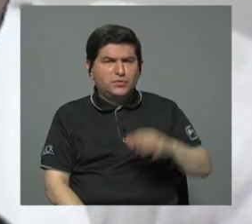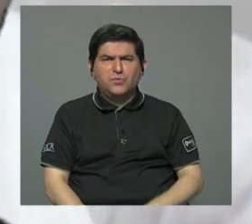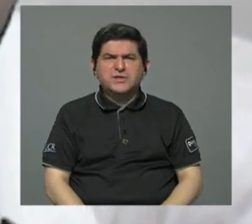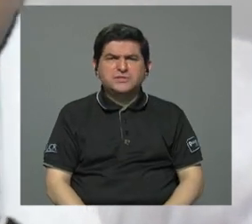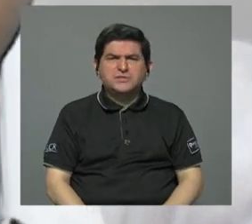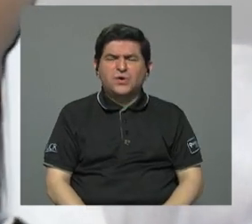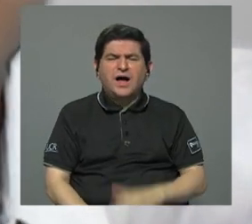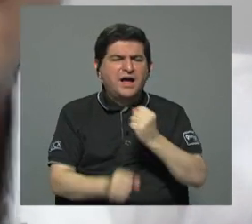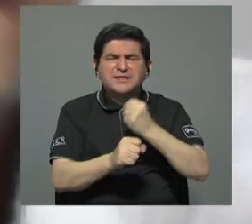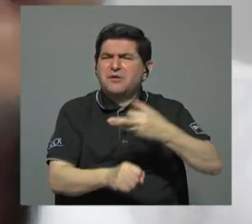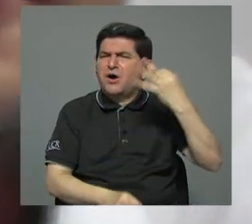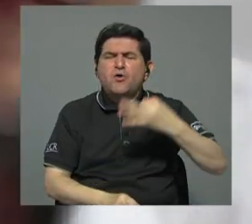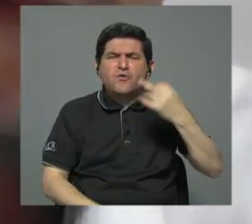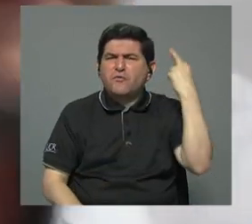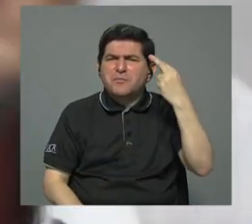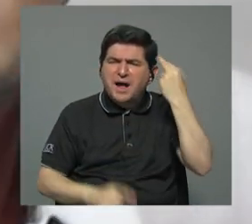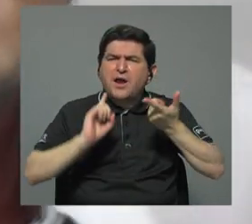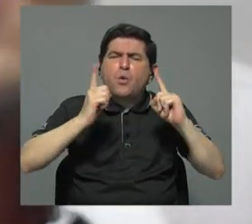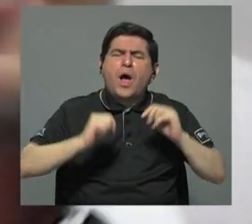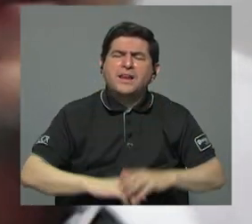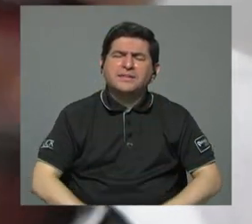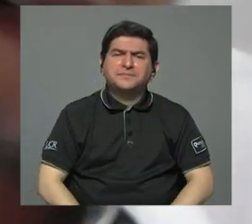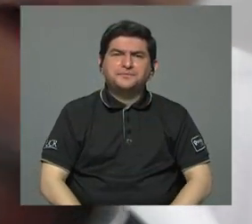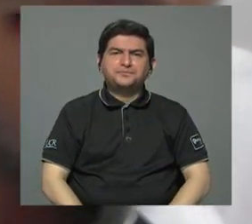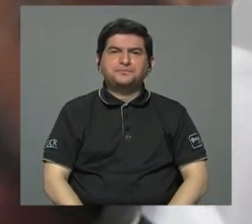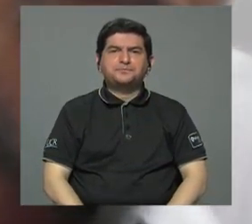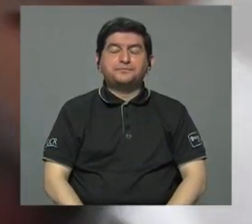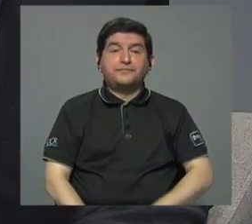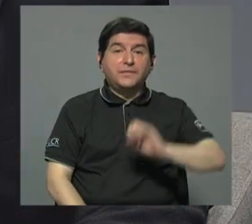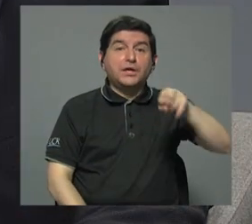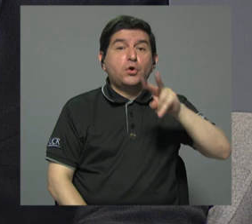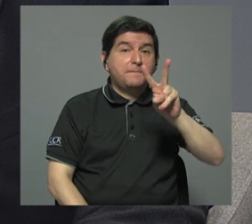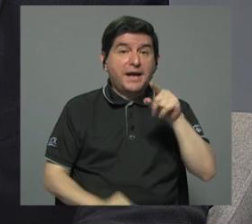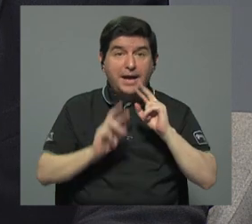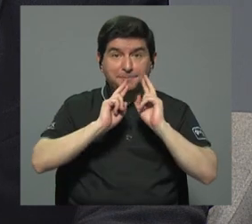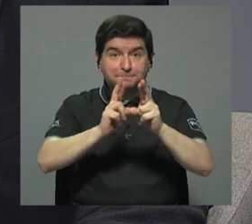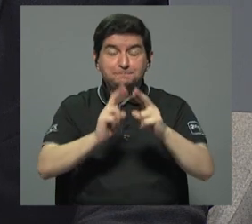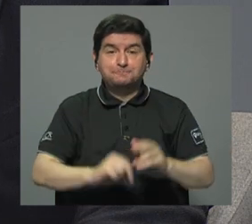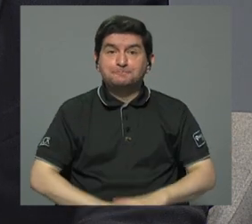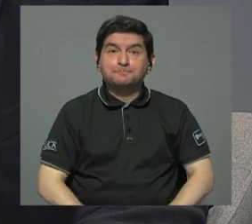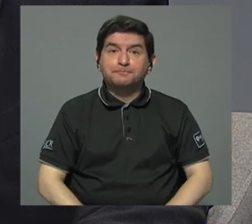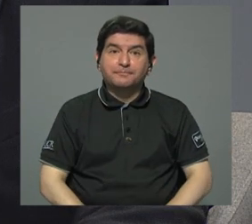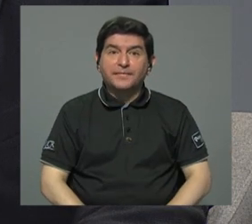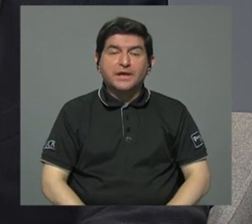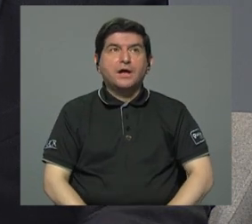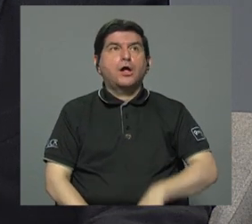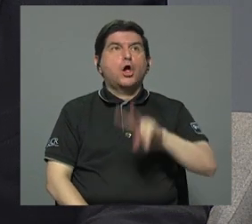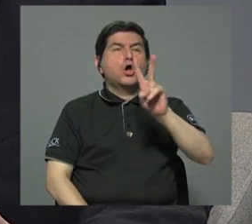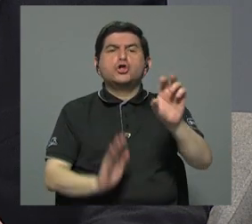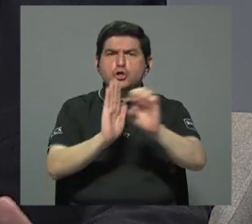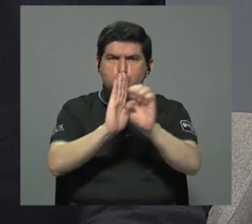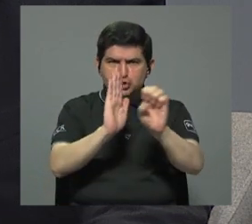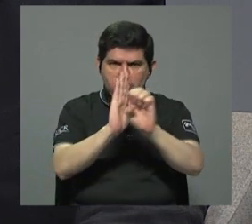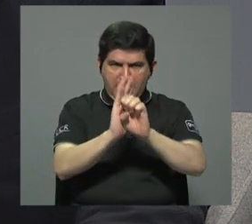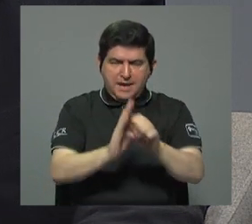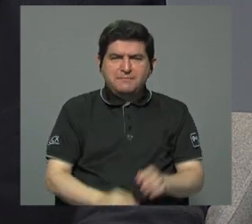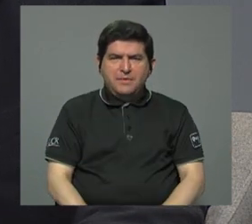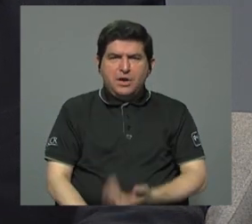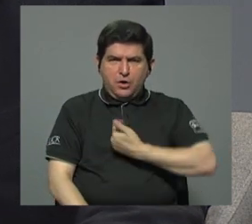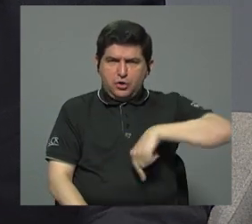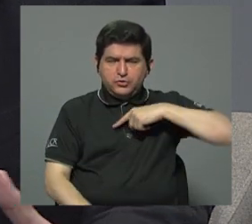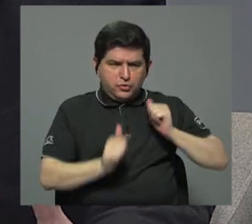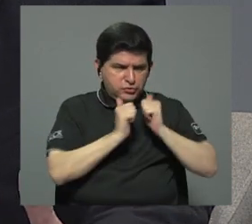empuja a la informalidad. John Mega. Sí, tal vez le pongo dos ejemplos. Sí, nosotros hemos